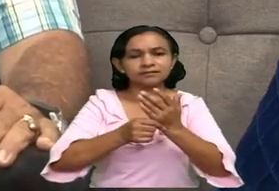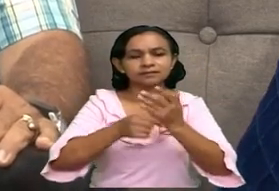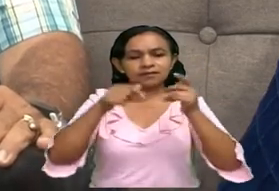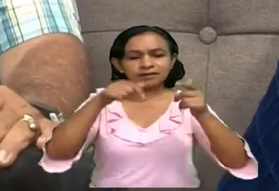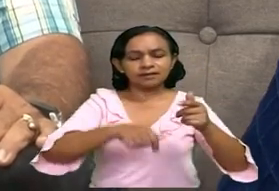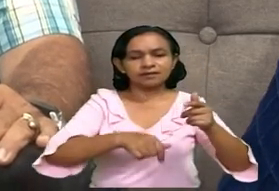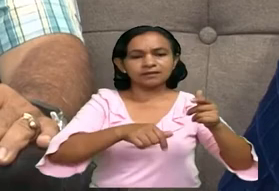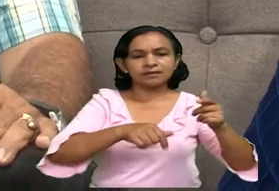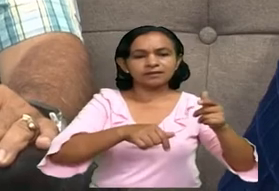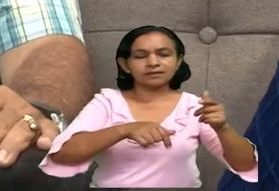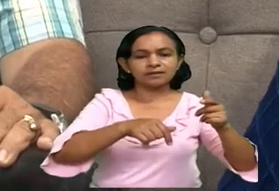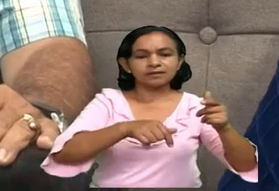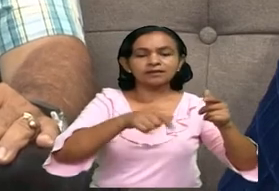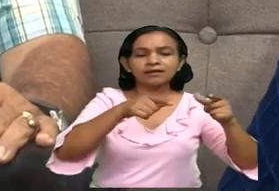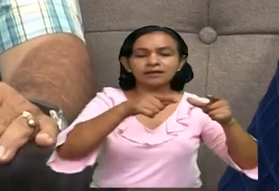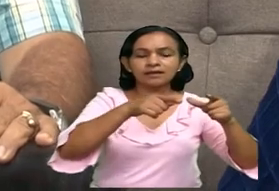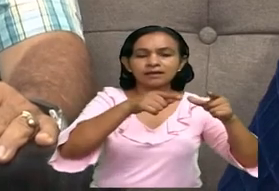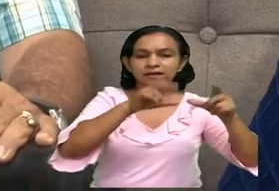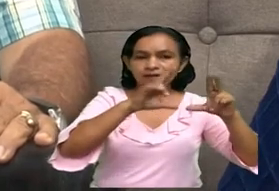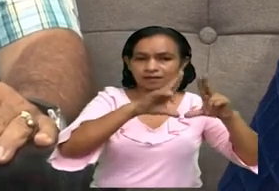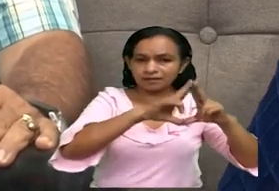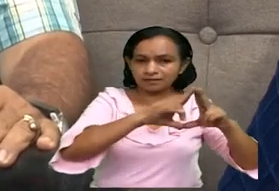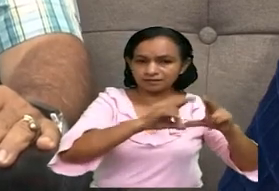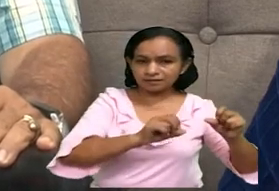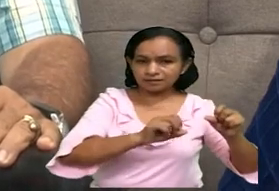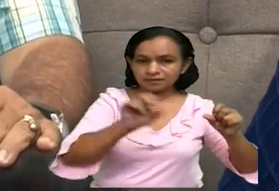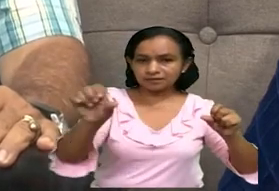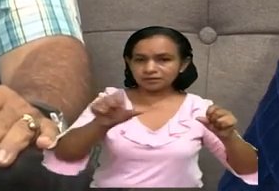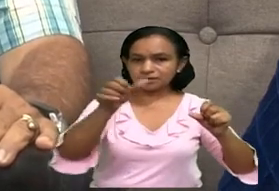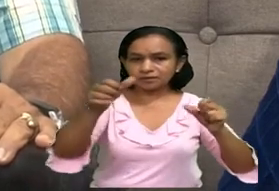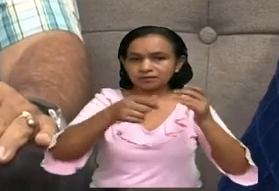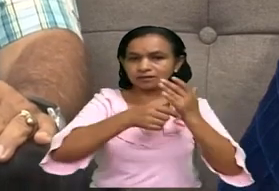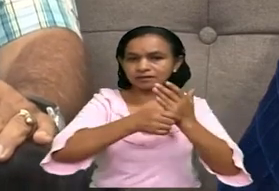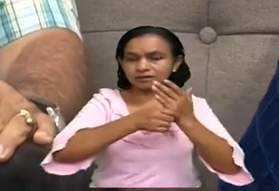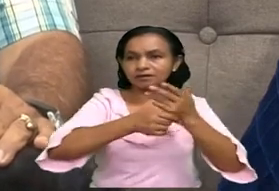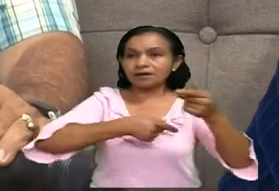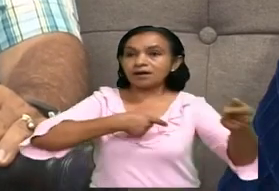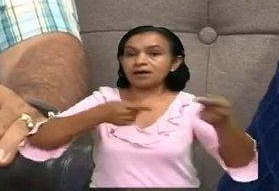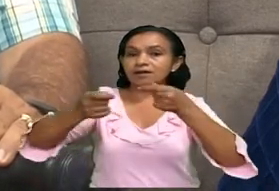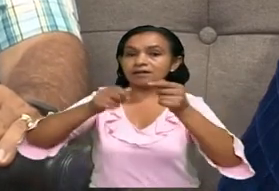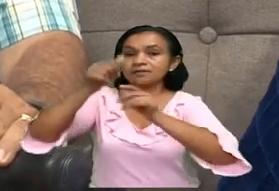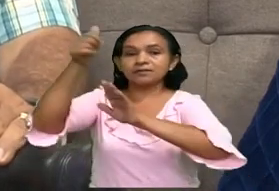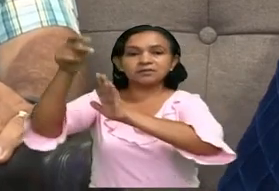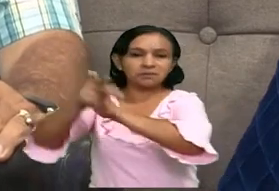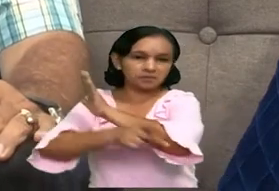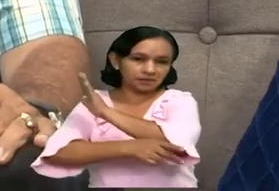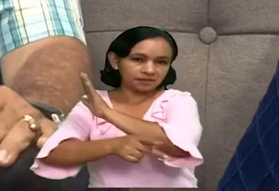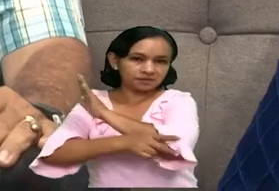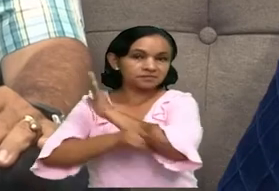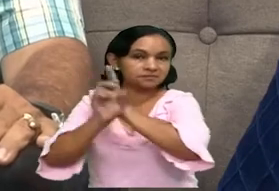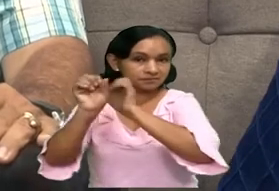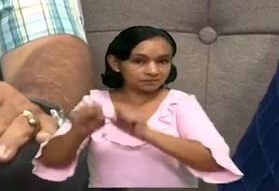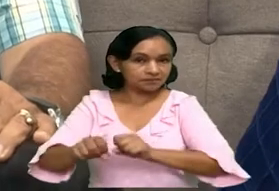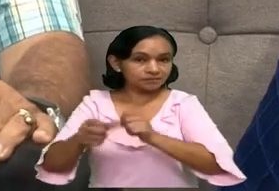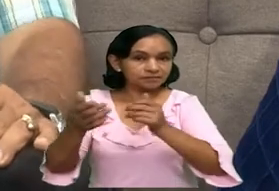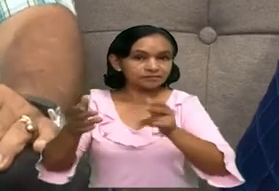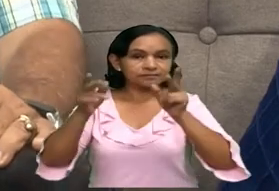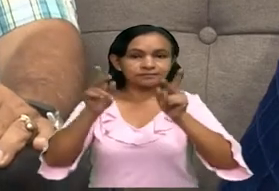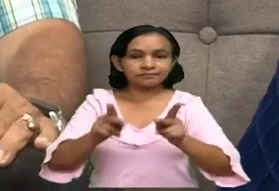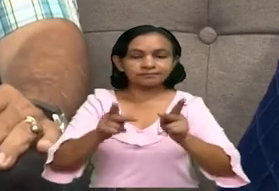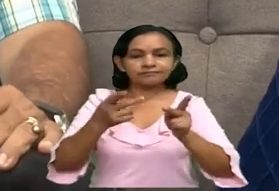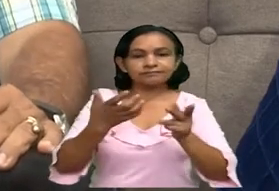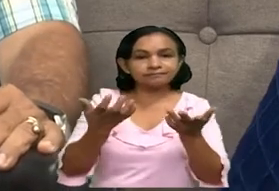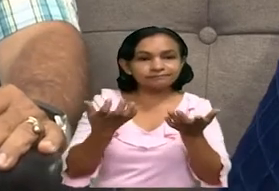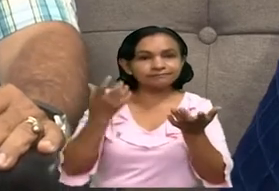consumo nacional y, lógicamente, la mayor parte destinada a la exportación. Entonces, cuando a alguien se le ocurre